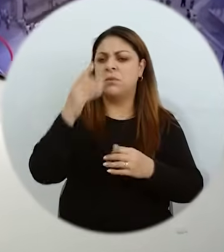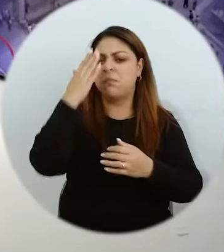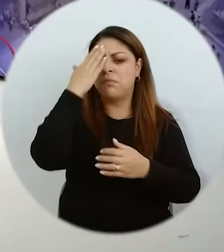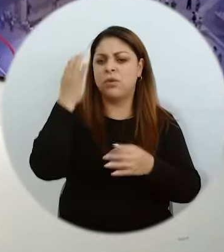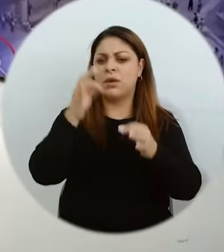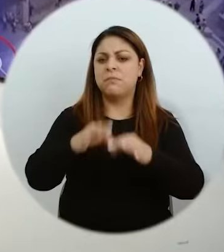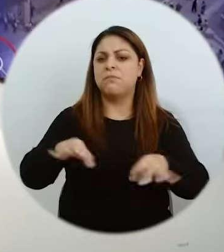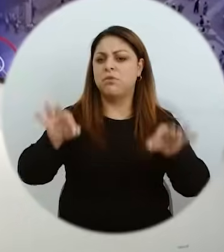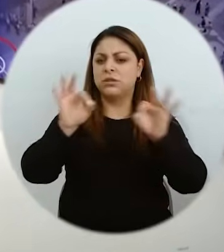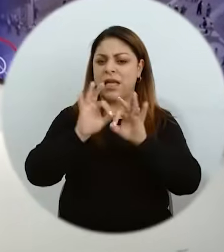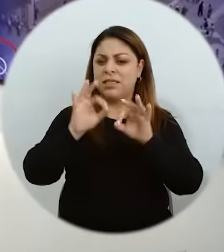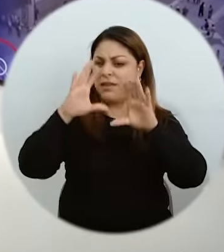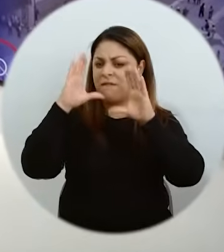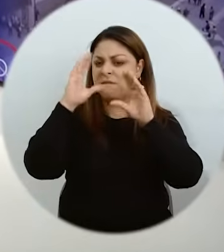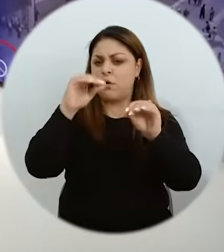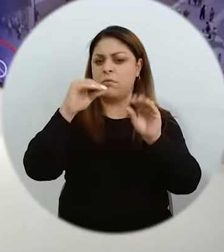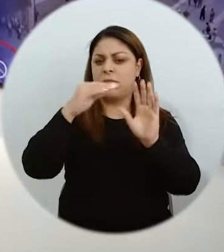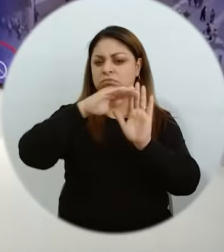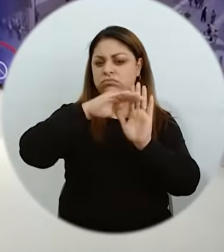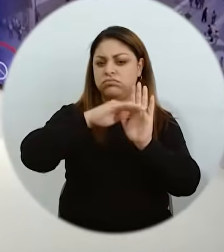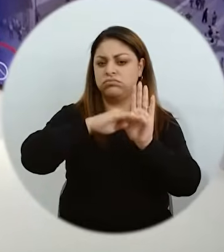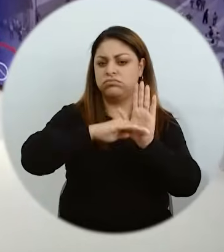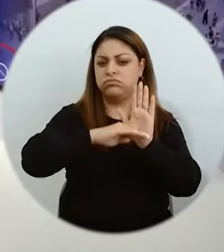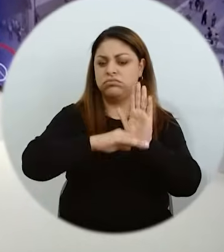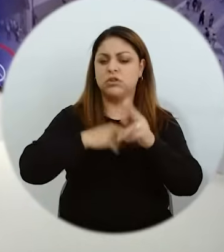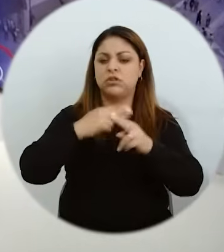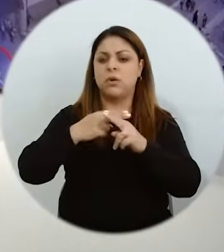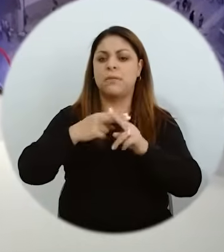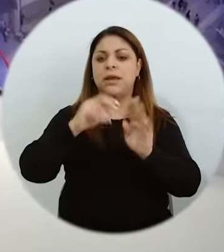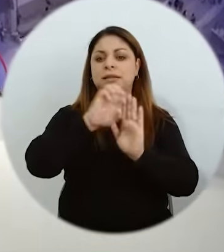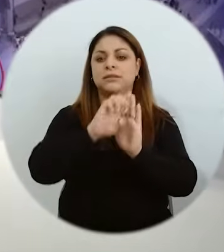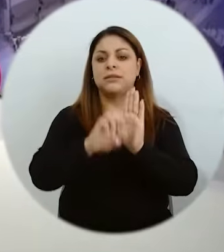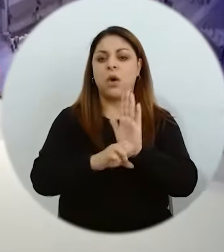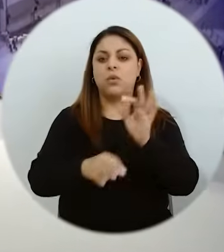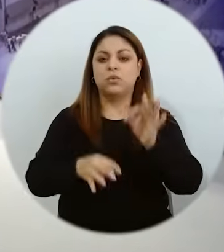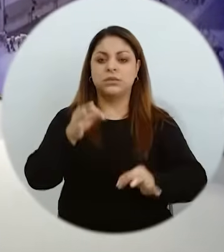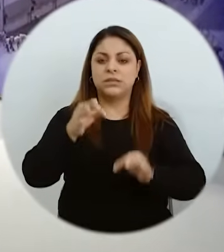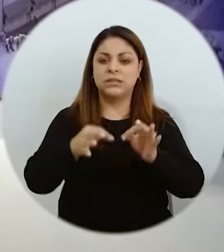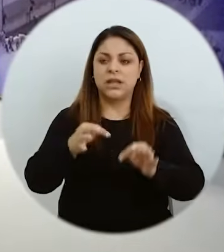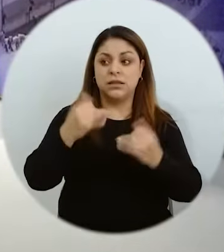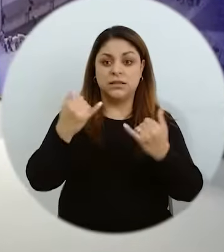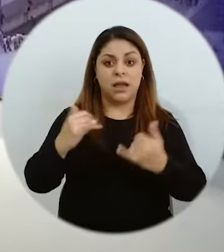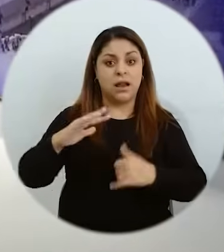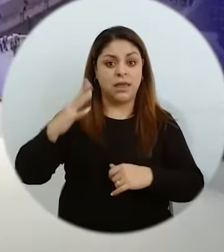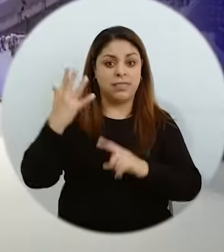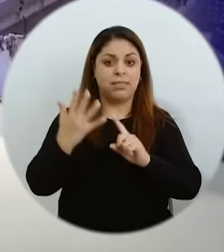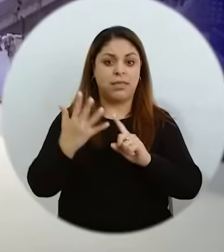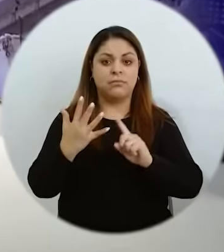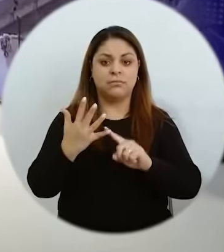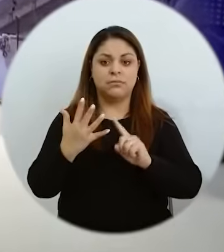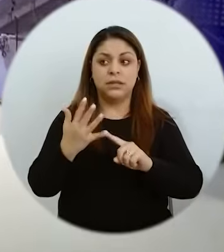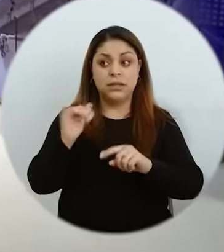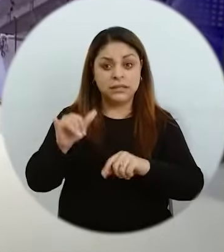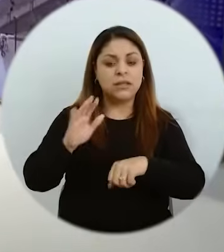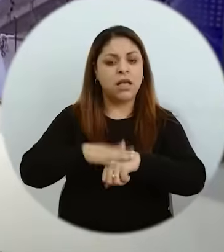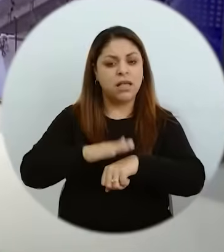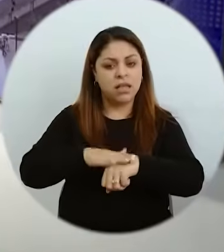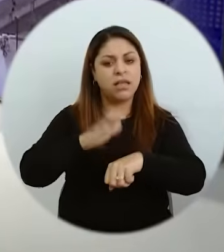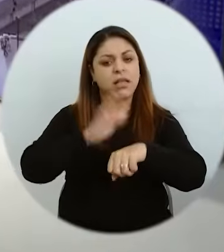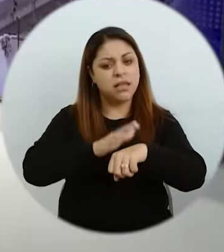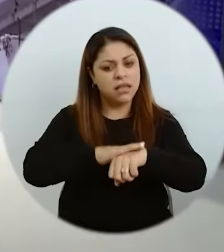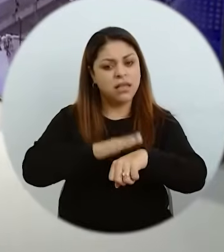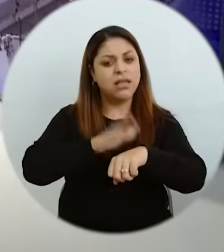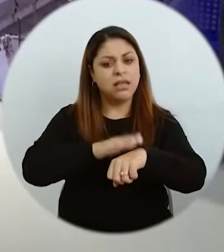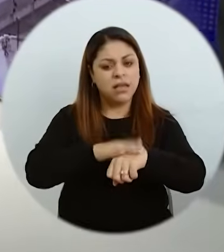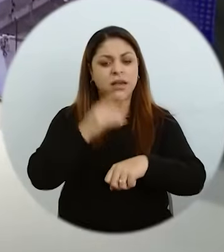Ahora, ¿por qué es importante hacer un informe como el del Estado de la Justicia, que ya es su quinta versión y ha venido